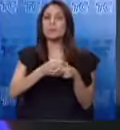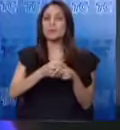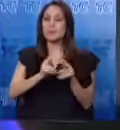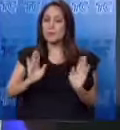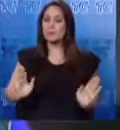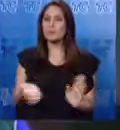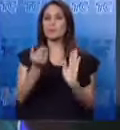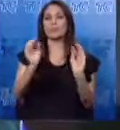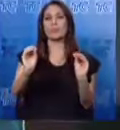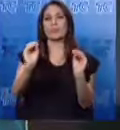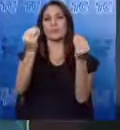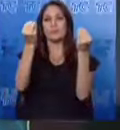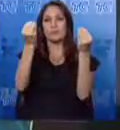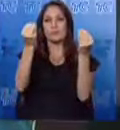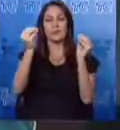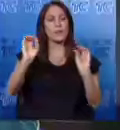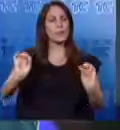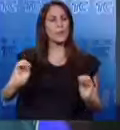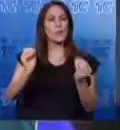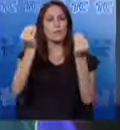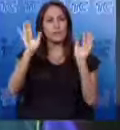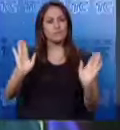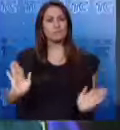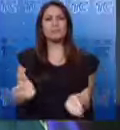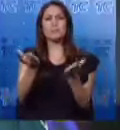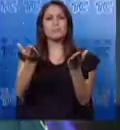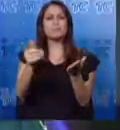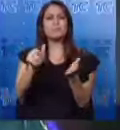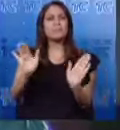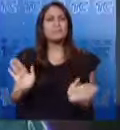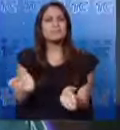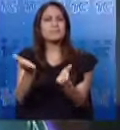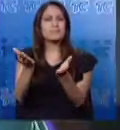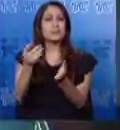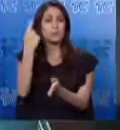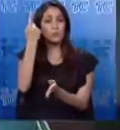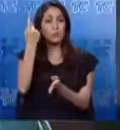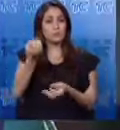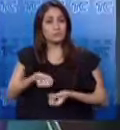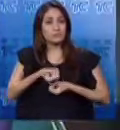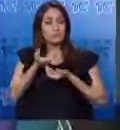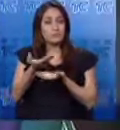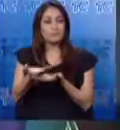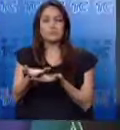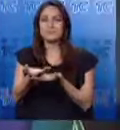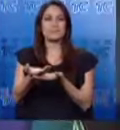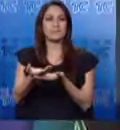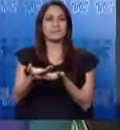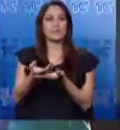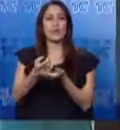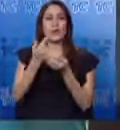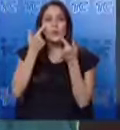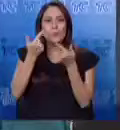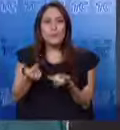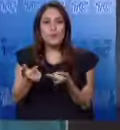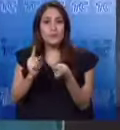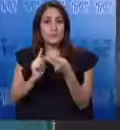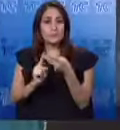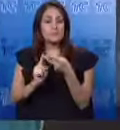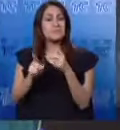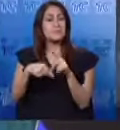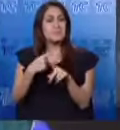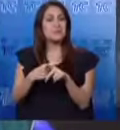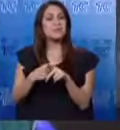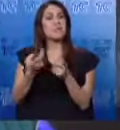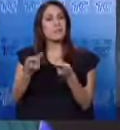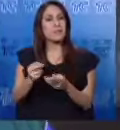Impulso Joven. Impulso, porque al joven no solo hay que inspirarle, no solo hay que cuidarle, hay